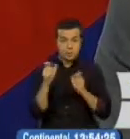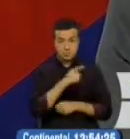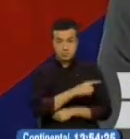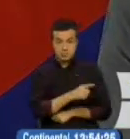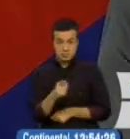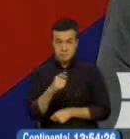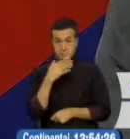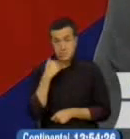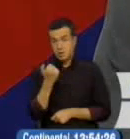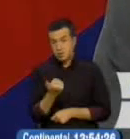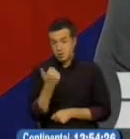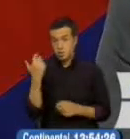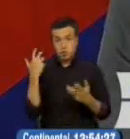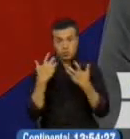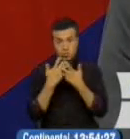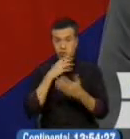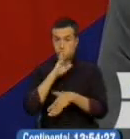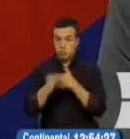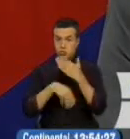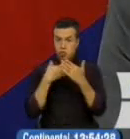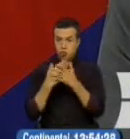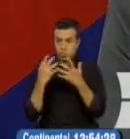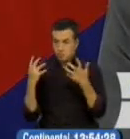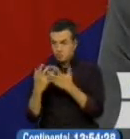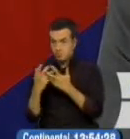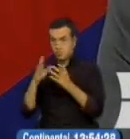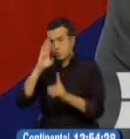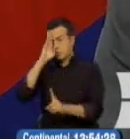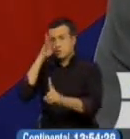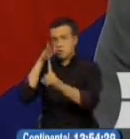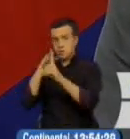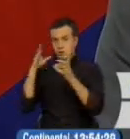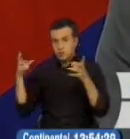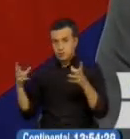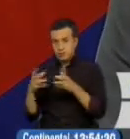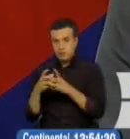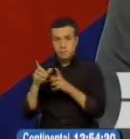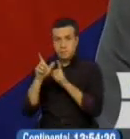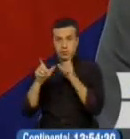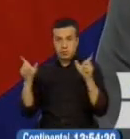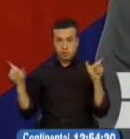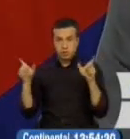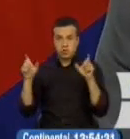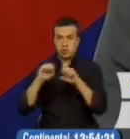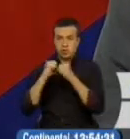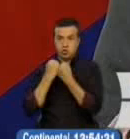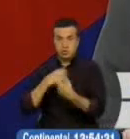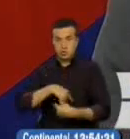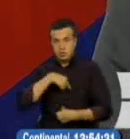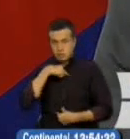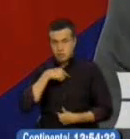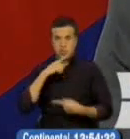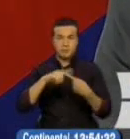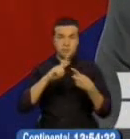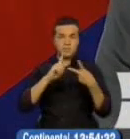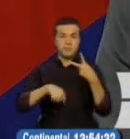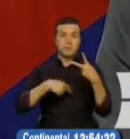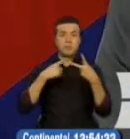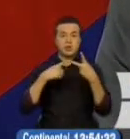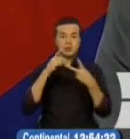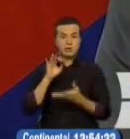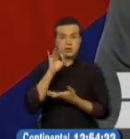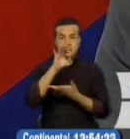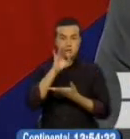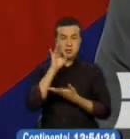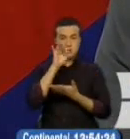y juntando tanto el objetivo que tienen la gente que viene de la sociedad civil como los representantes que